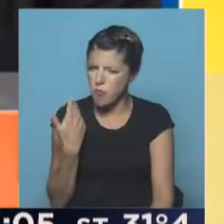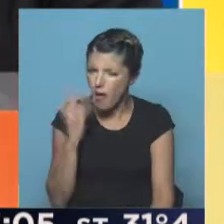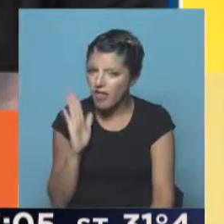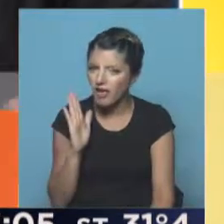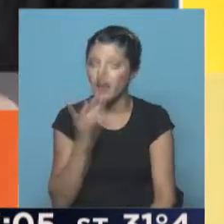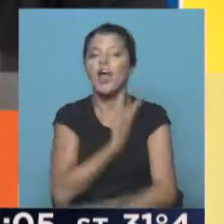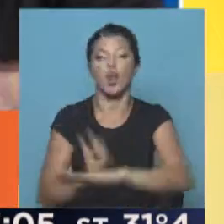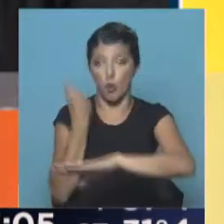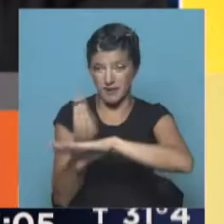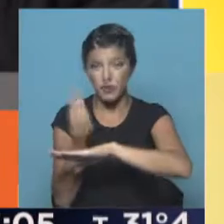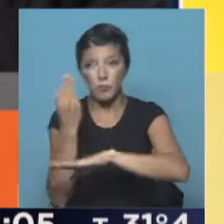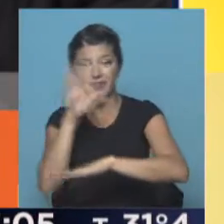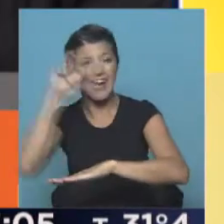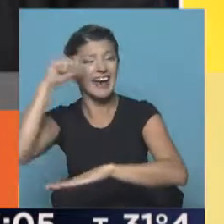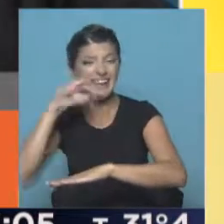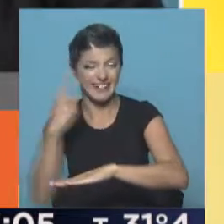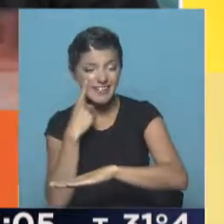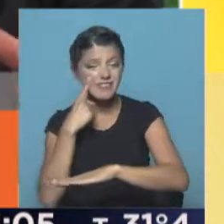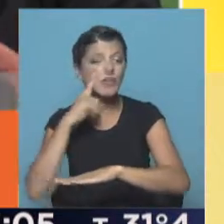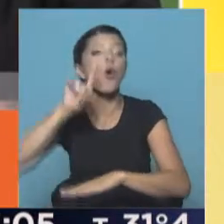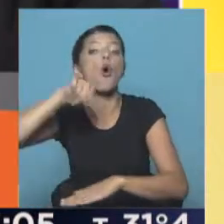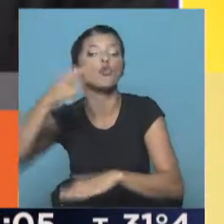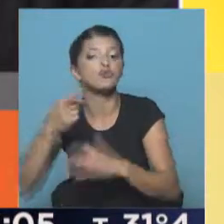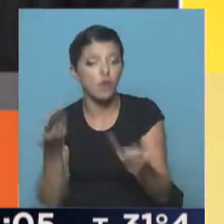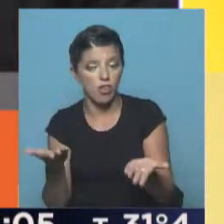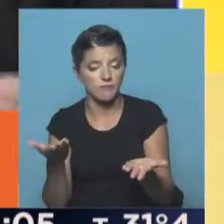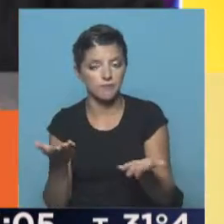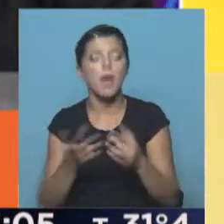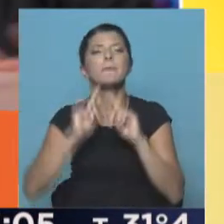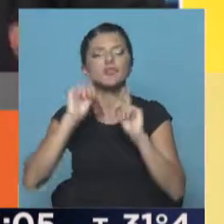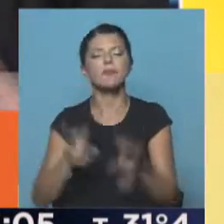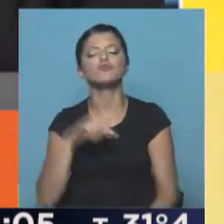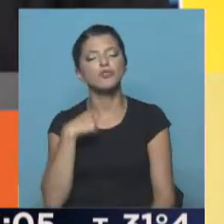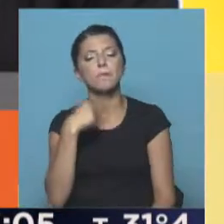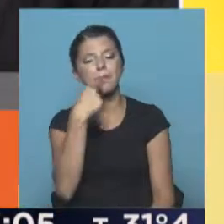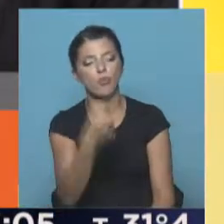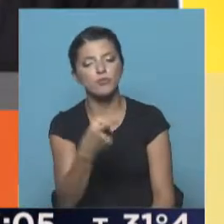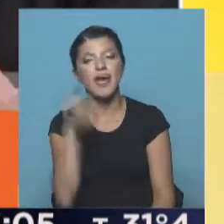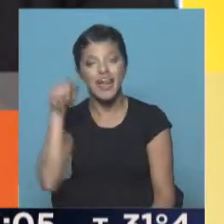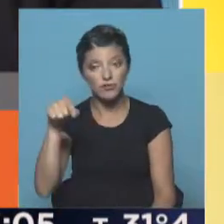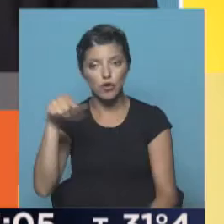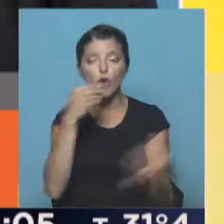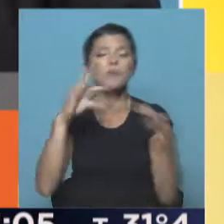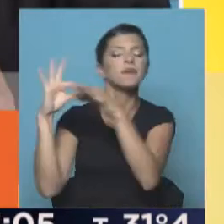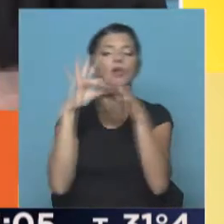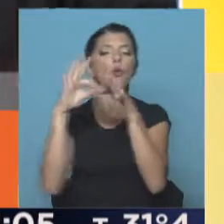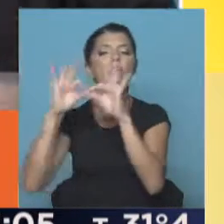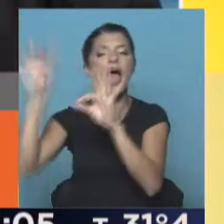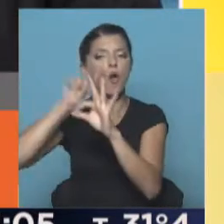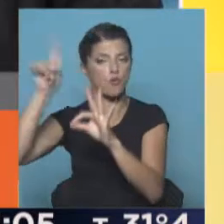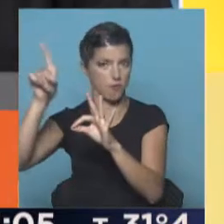gobierno puede ser Renzi u otro en estas alternativas. Y por otro lado, te quería preguntar cómo afecta esto al resto de Europa, si esto también no es